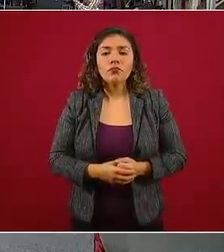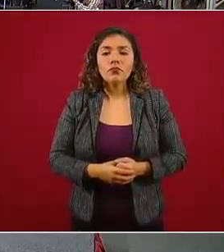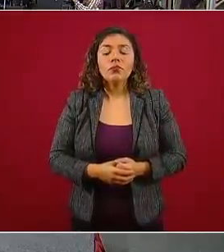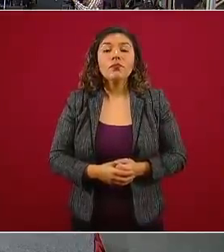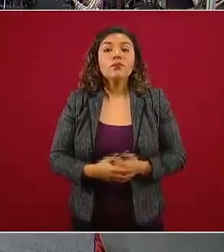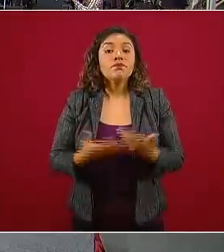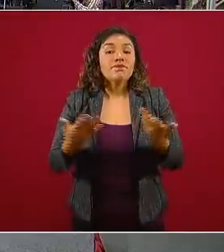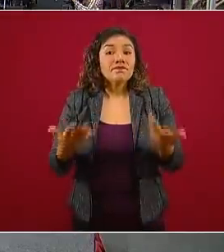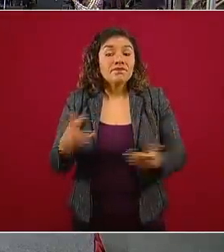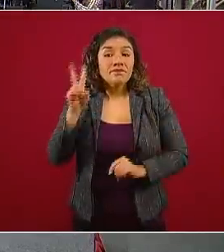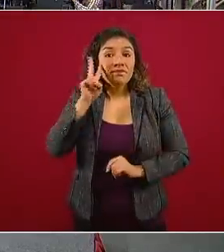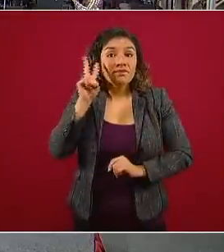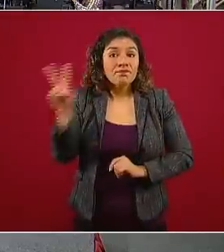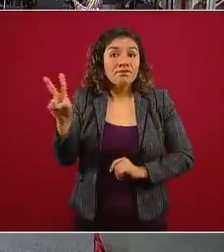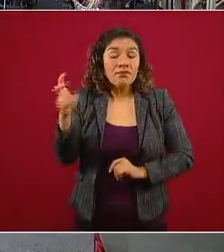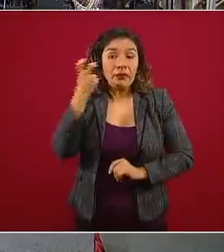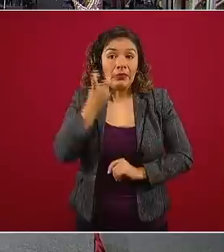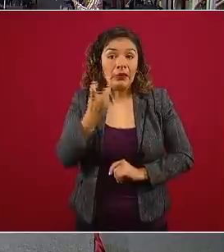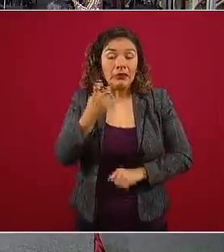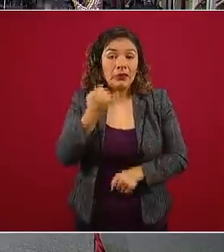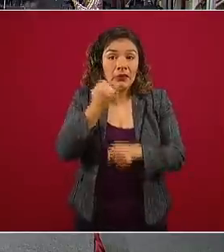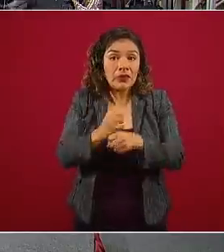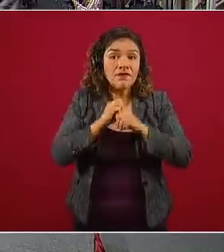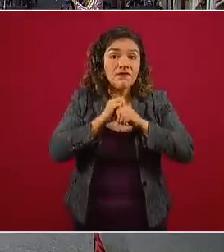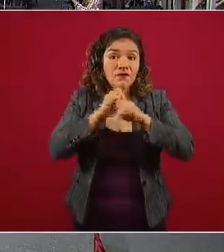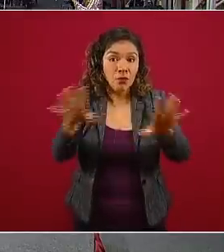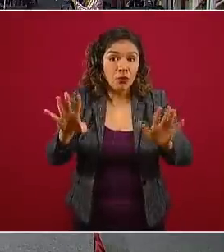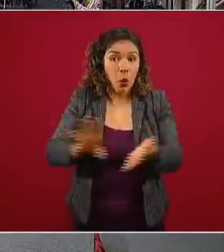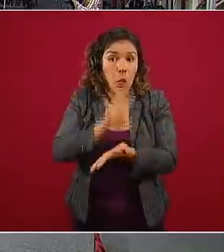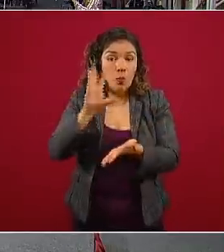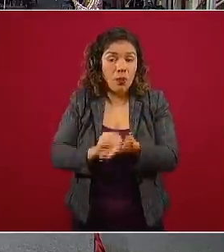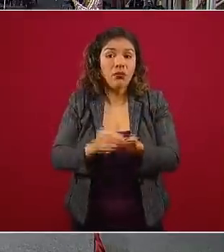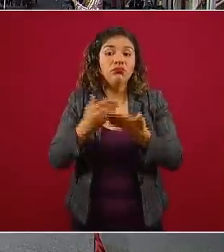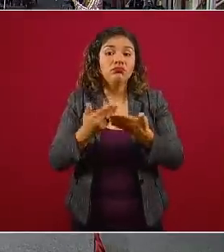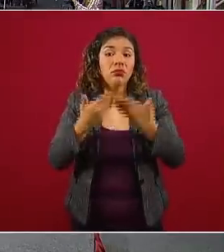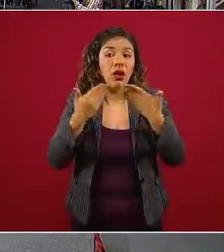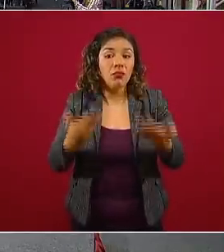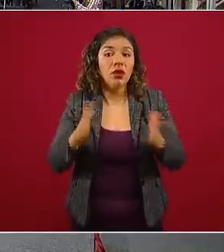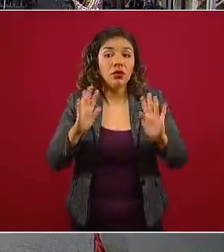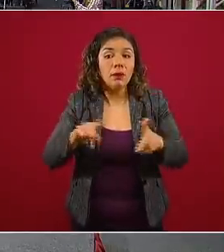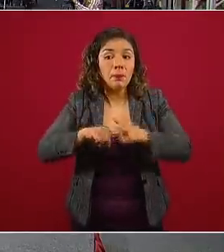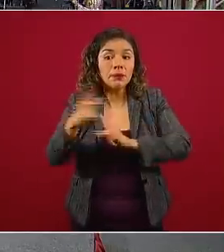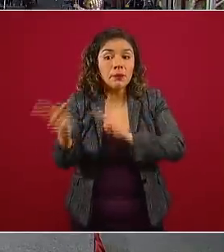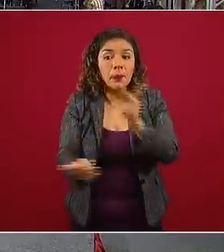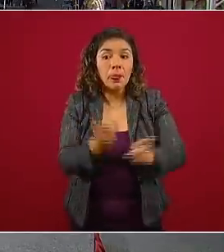bueno pues esta es la información general vamos a abrir